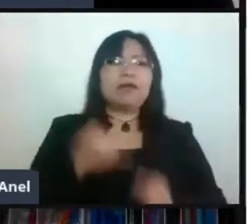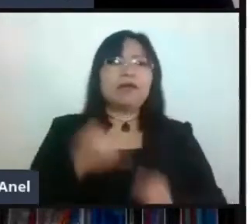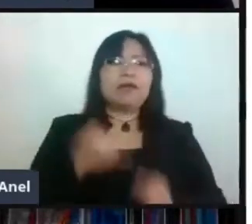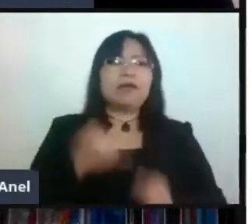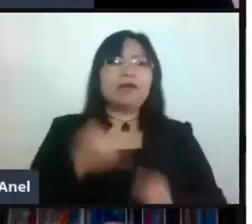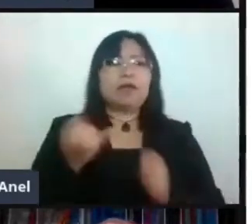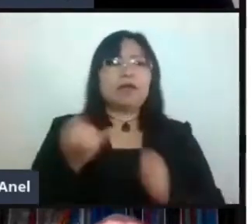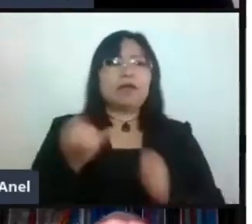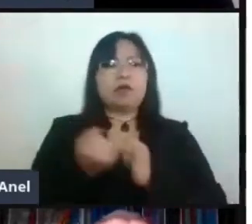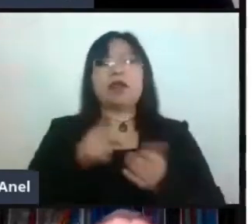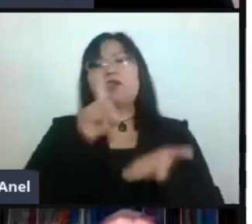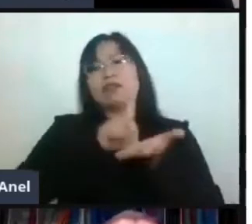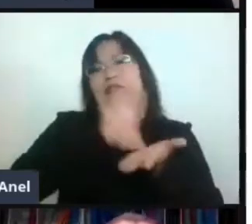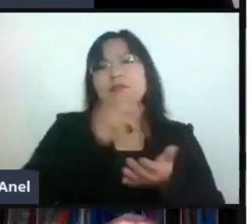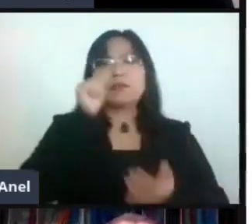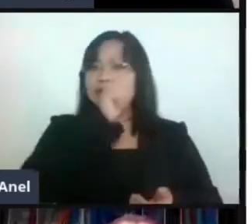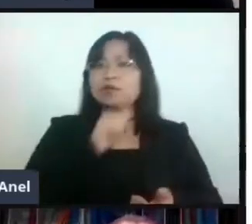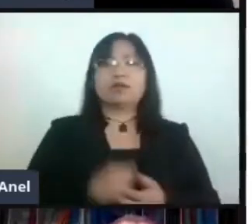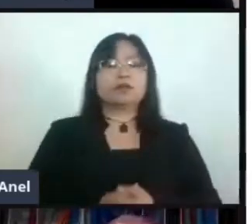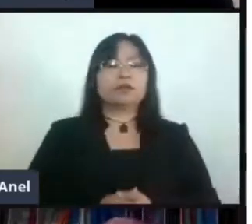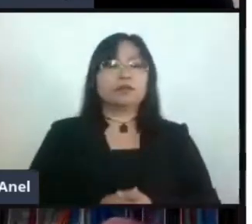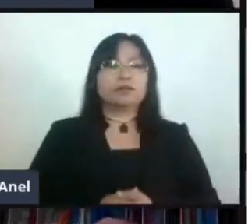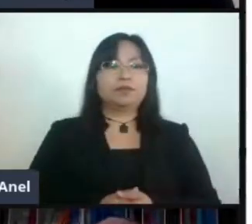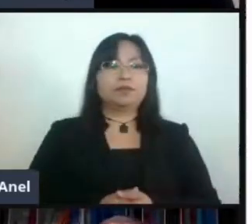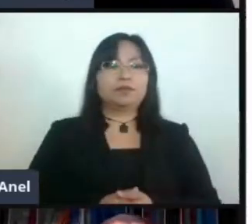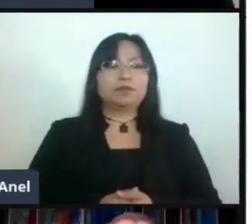discapacidad visual también. Entonces,